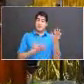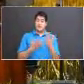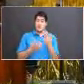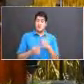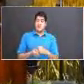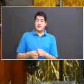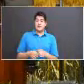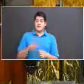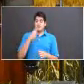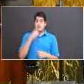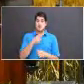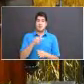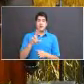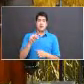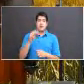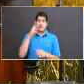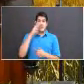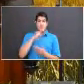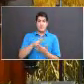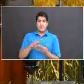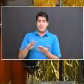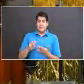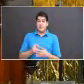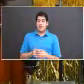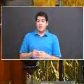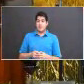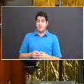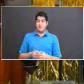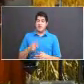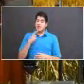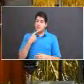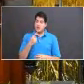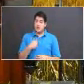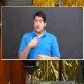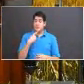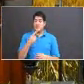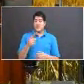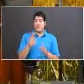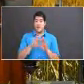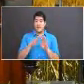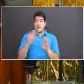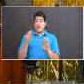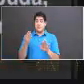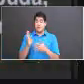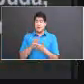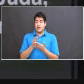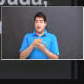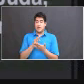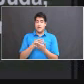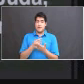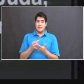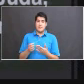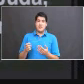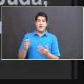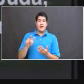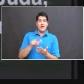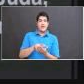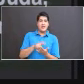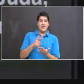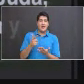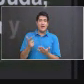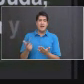habían leído a Rispa ni sabían quién era. Les dije, abran la Biblia en el libro de Rispa, y todavía lo están buscando.